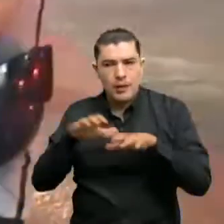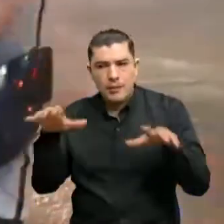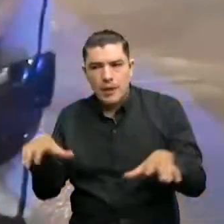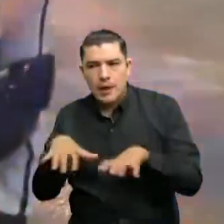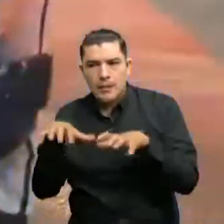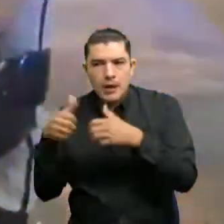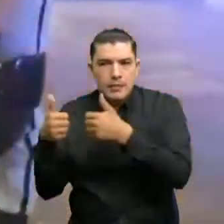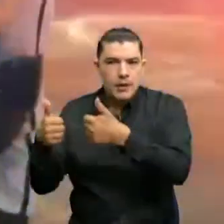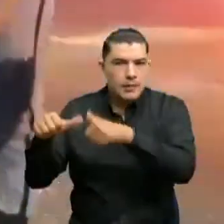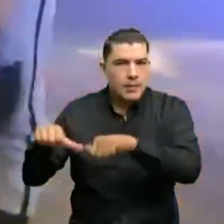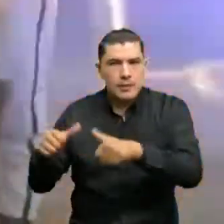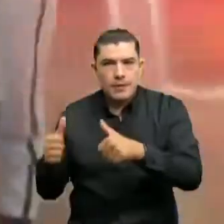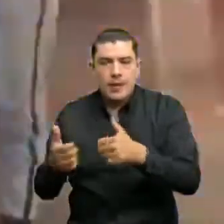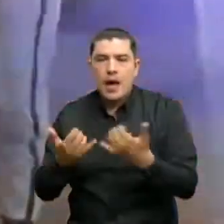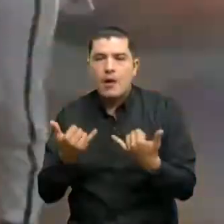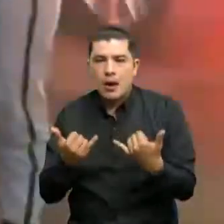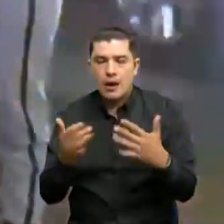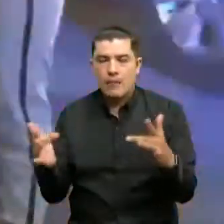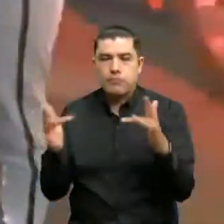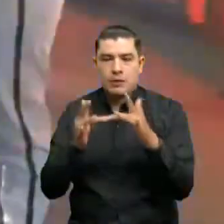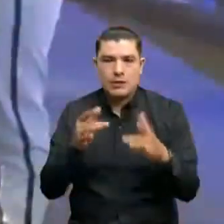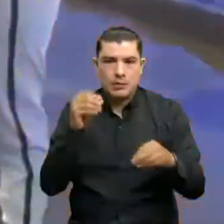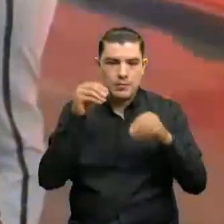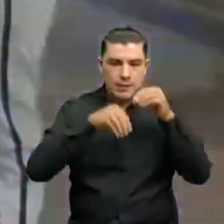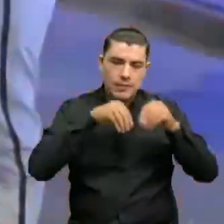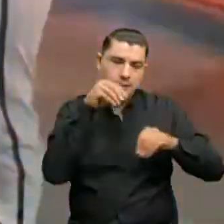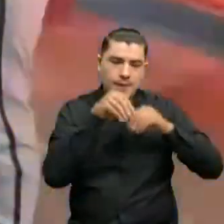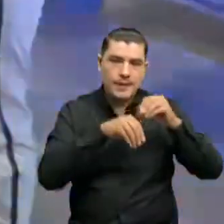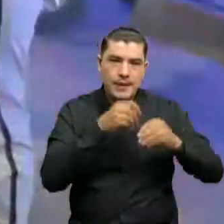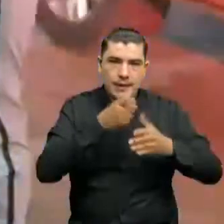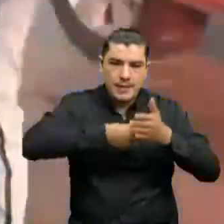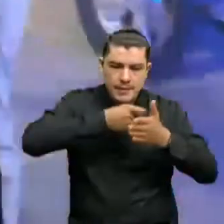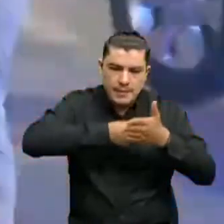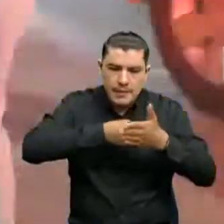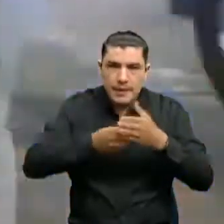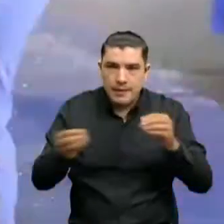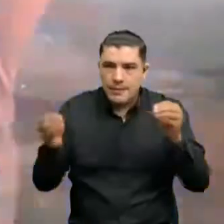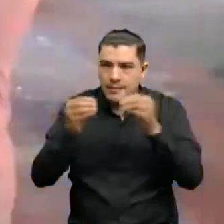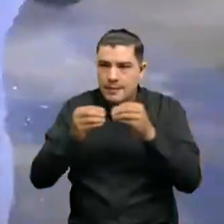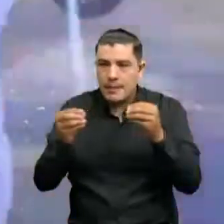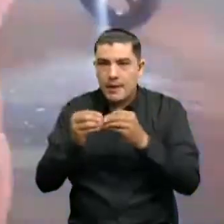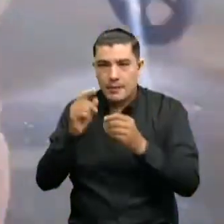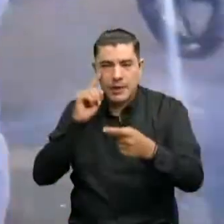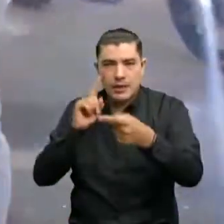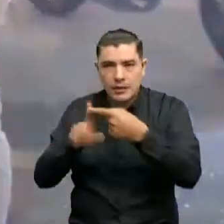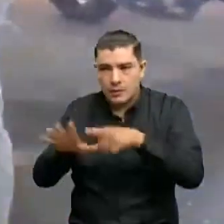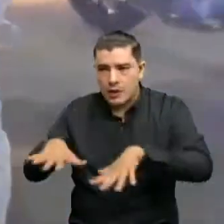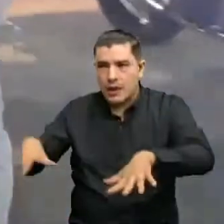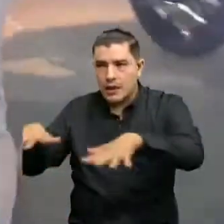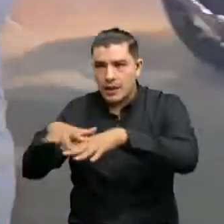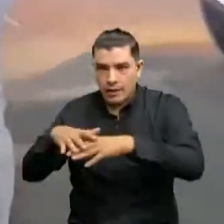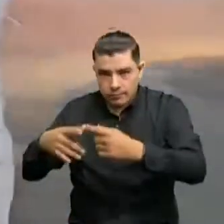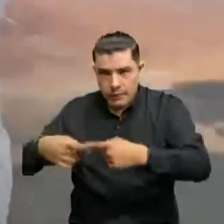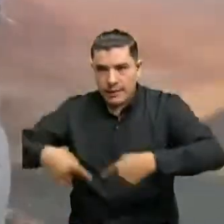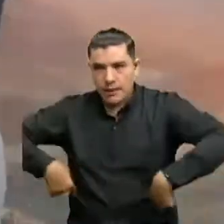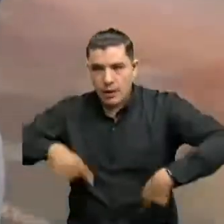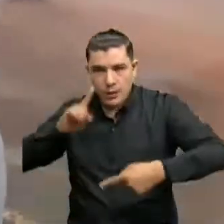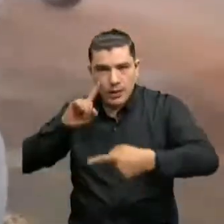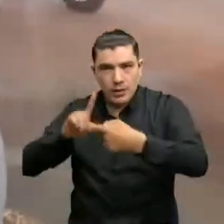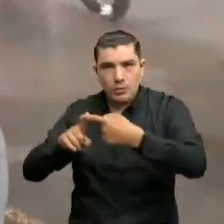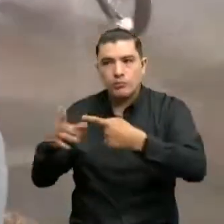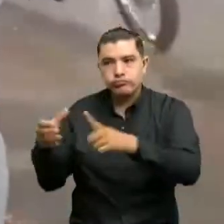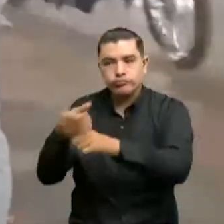mal vamos haciendo los ajustes correspondientes y obtenemos las metas que se han trazado y por eso es